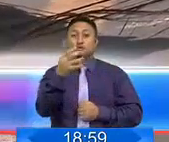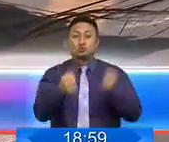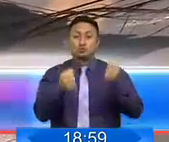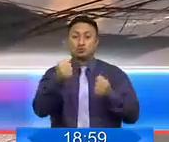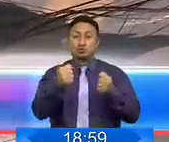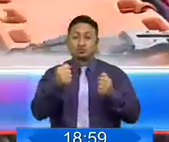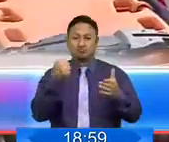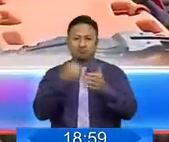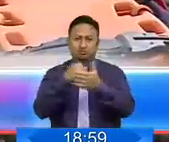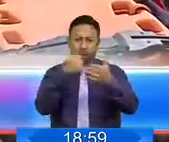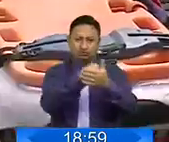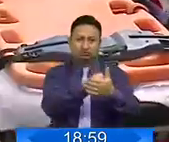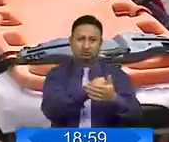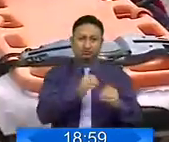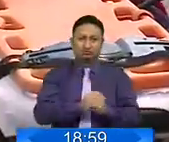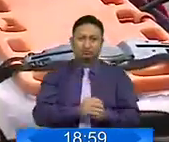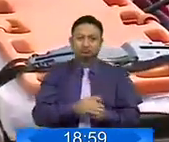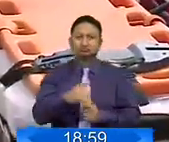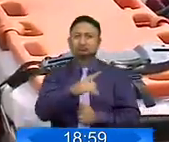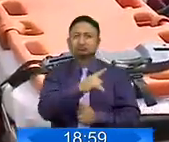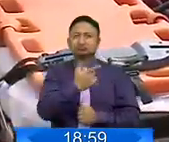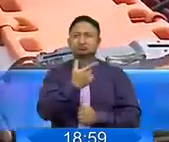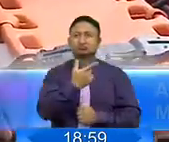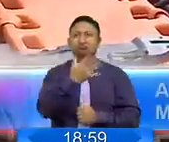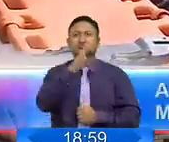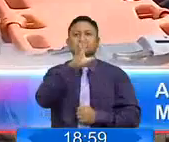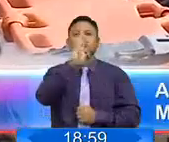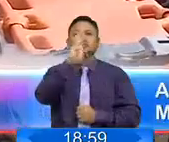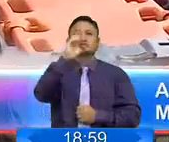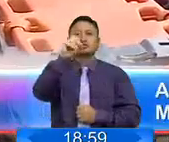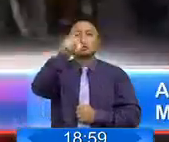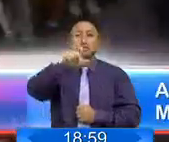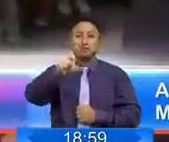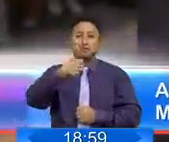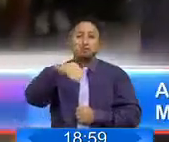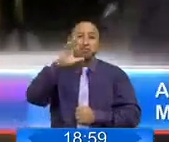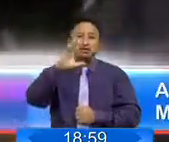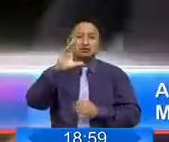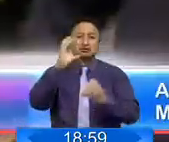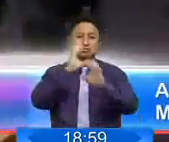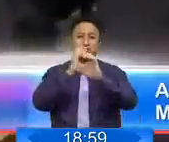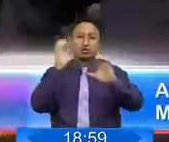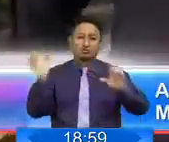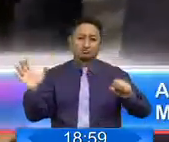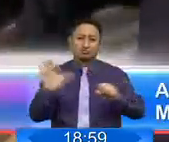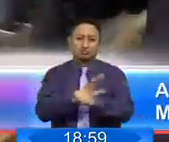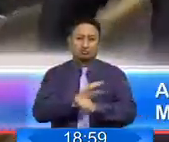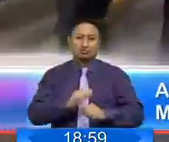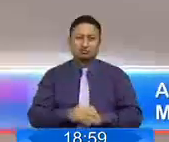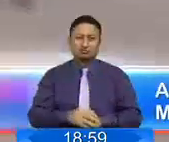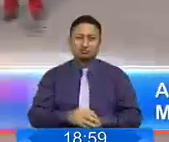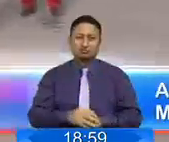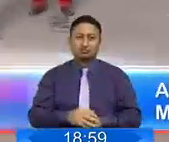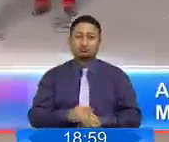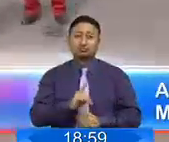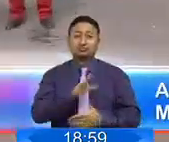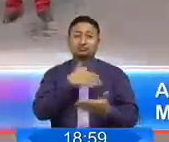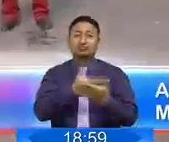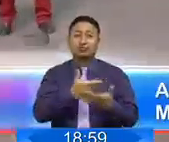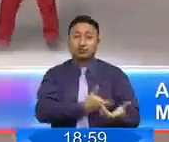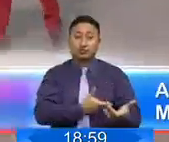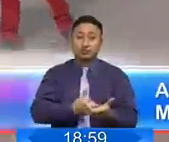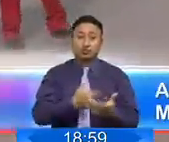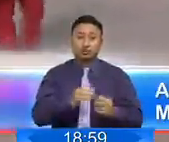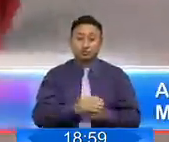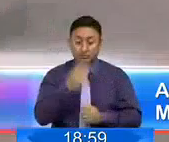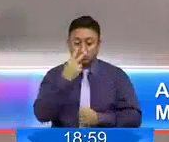vehículos livianos. Estiman que en la unidad viajaban más de 60 pasajeros. La tragedia se registró a medio camino. Cuando llegaron los bomberos, se